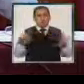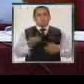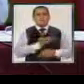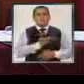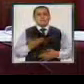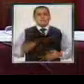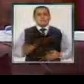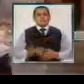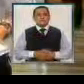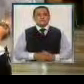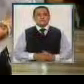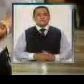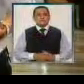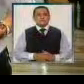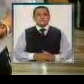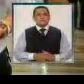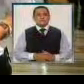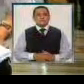Estado.